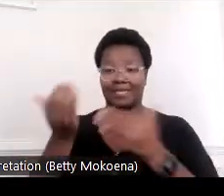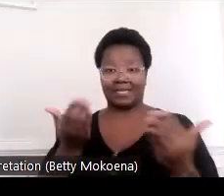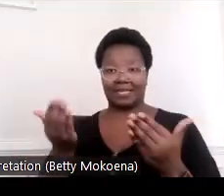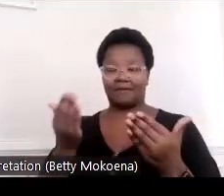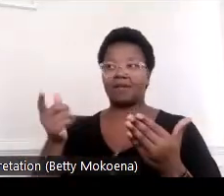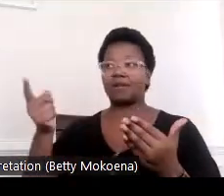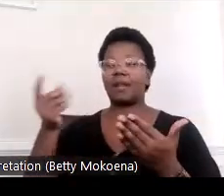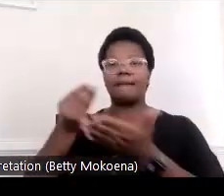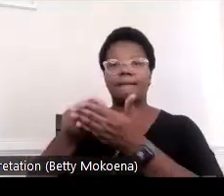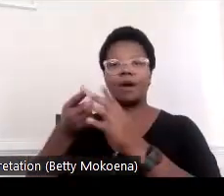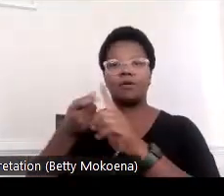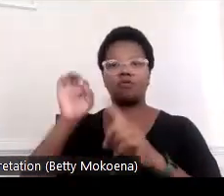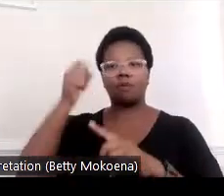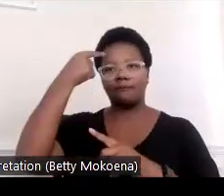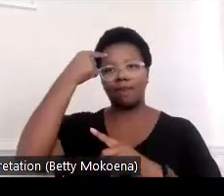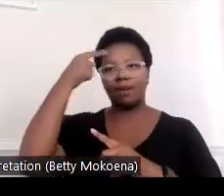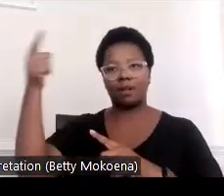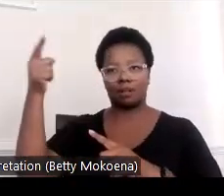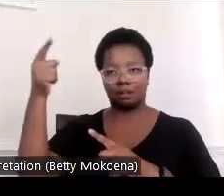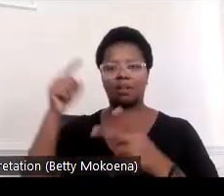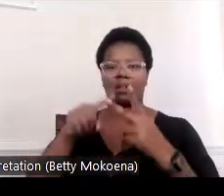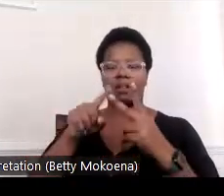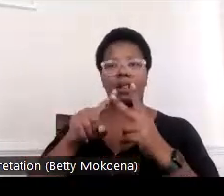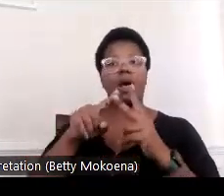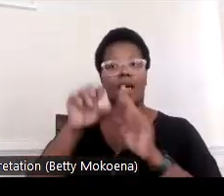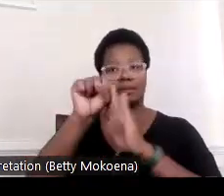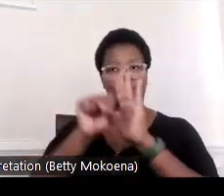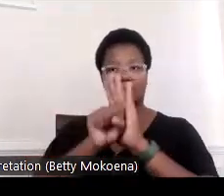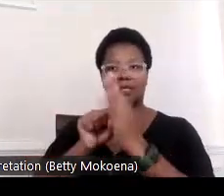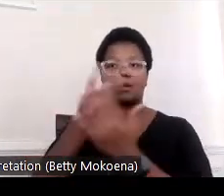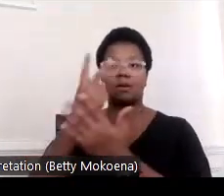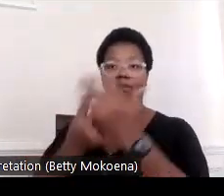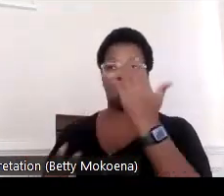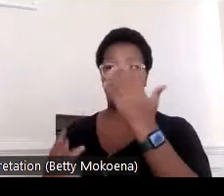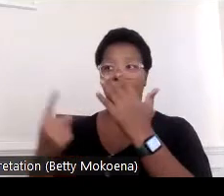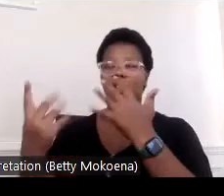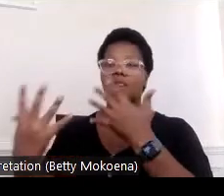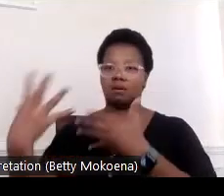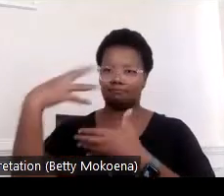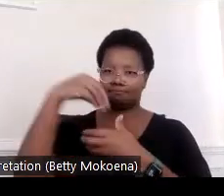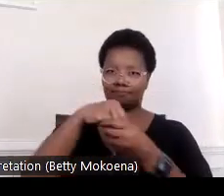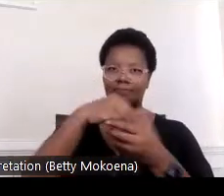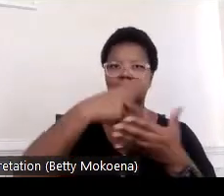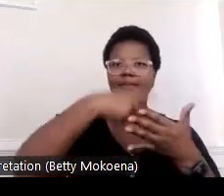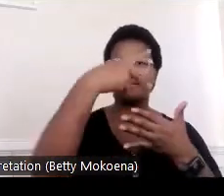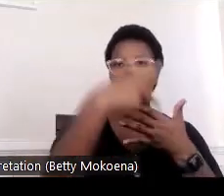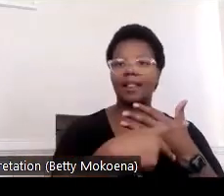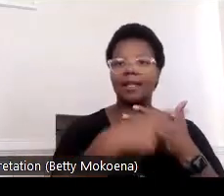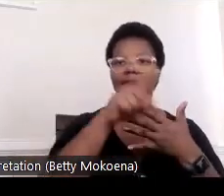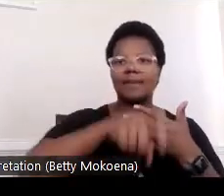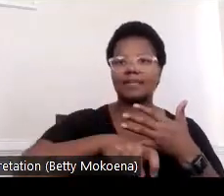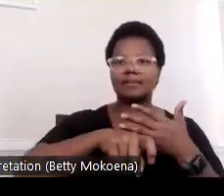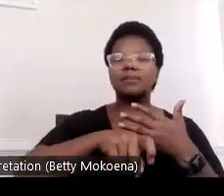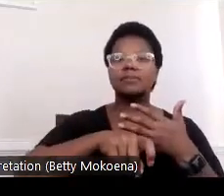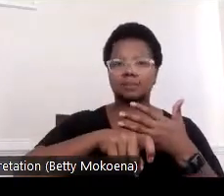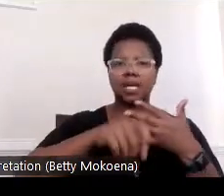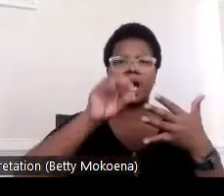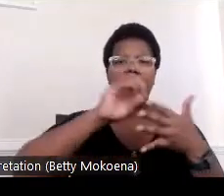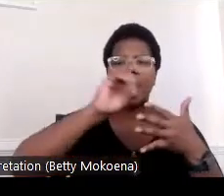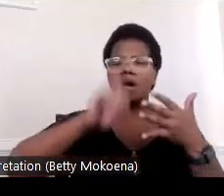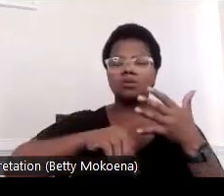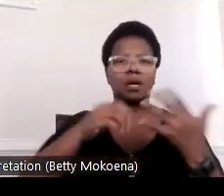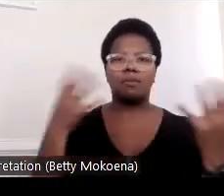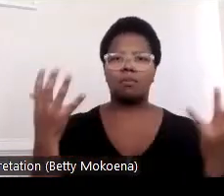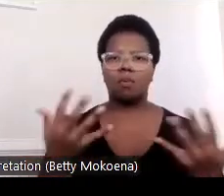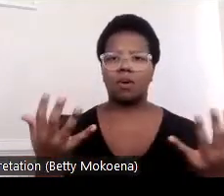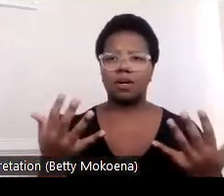servicios va a ser una comunidad son aquellos financiados por el Gobierno Federal o por el estado esos servicios tienen que estar incluidos y